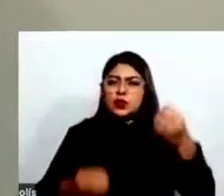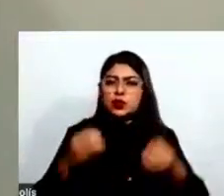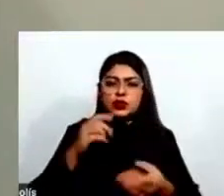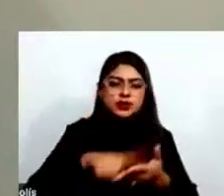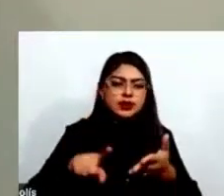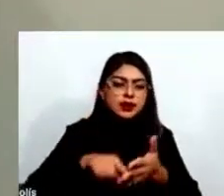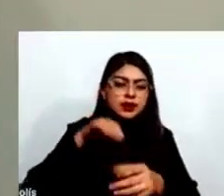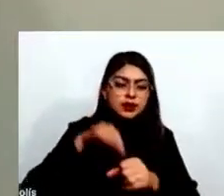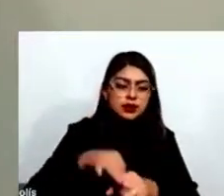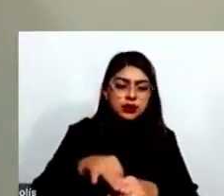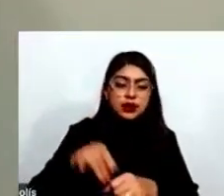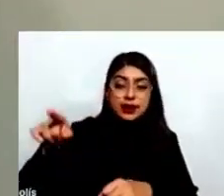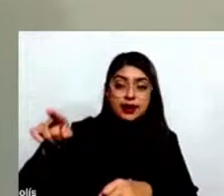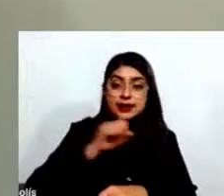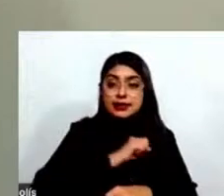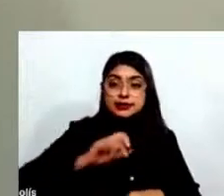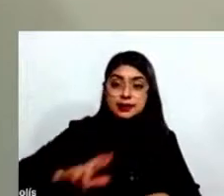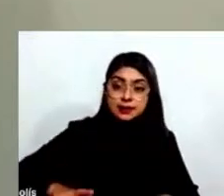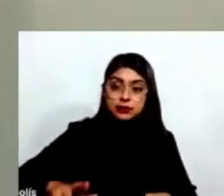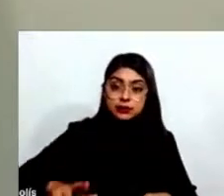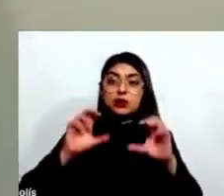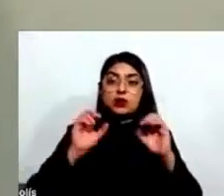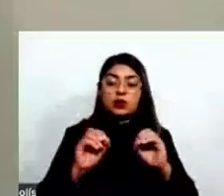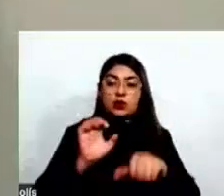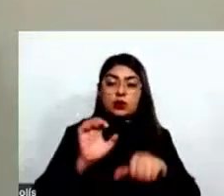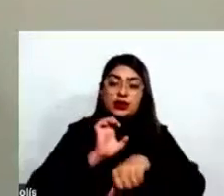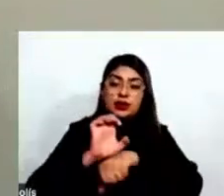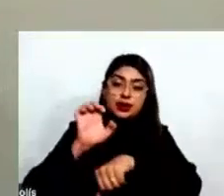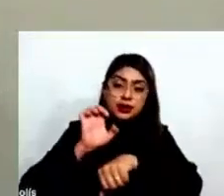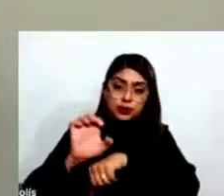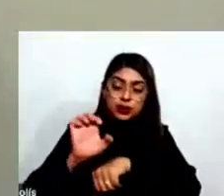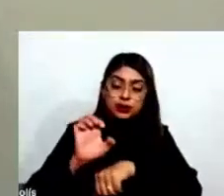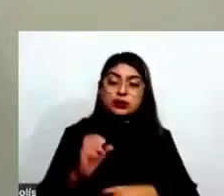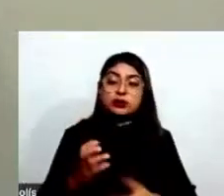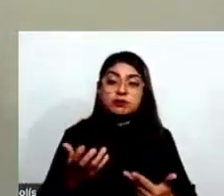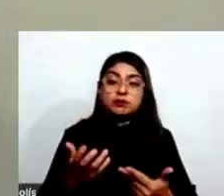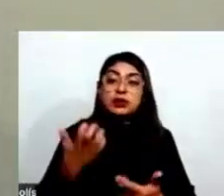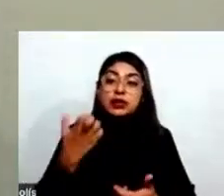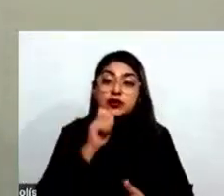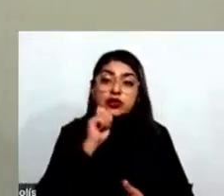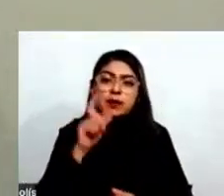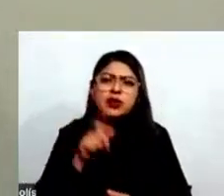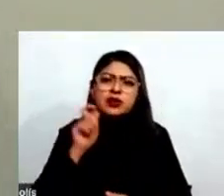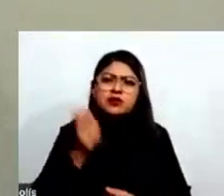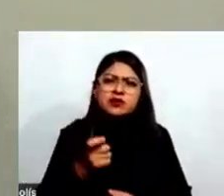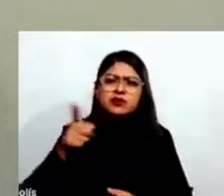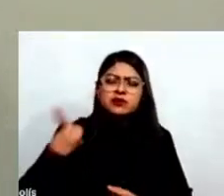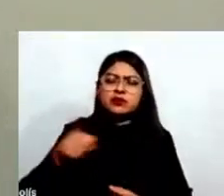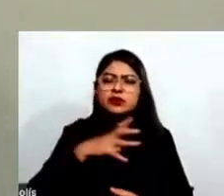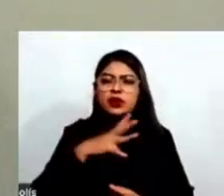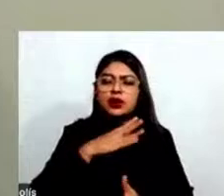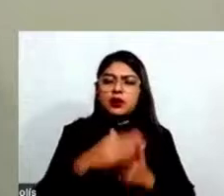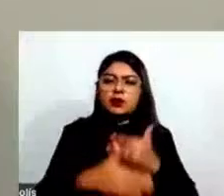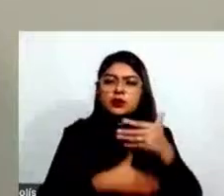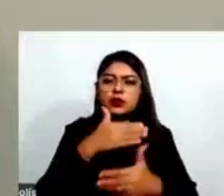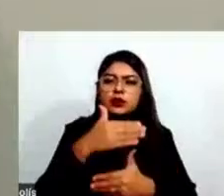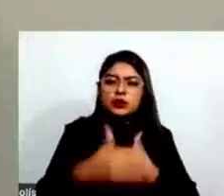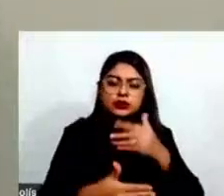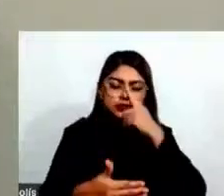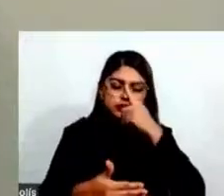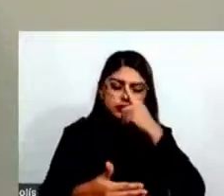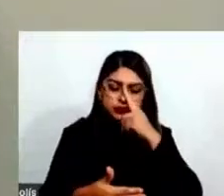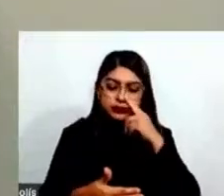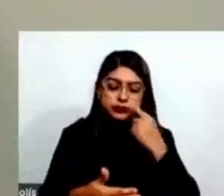y en el Ecuador. También ha destacado que estos procedimientos de ninguna forma pueden ser utilizados como